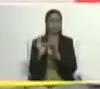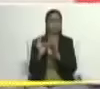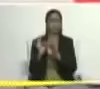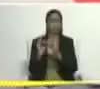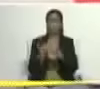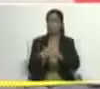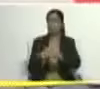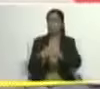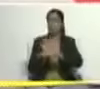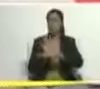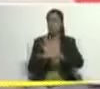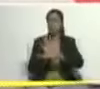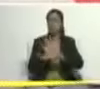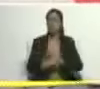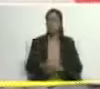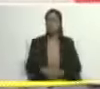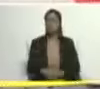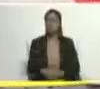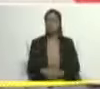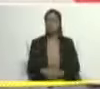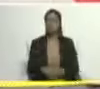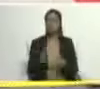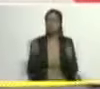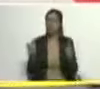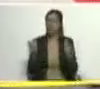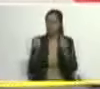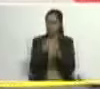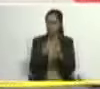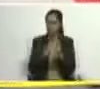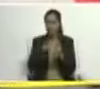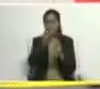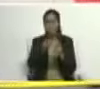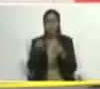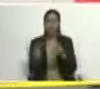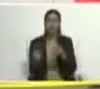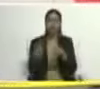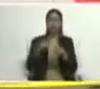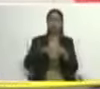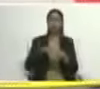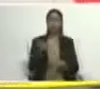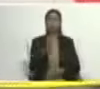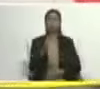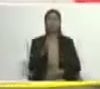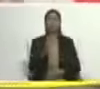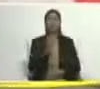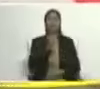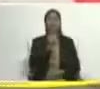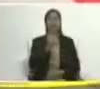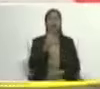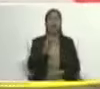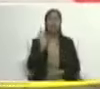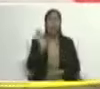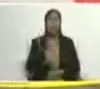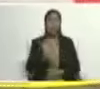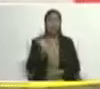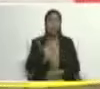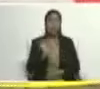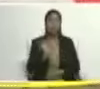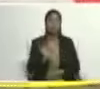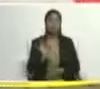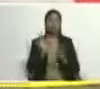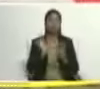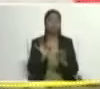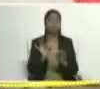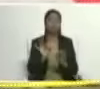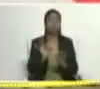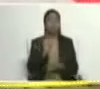reúne una inmensa población y casi el 40% del Producto Interno Bruto.